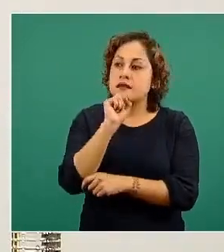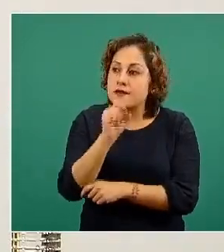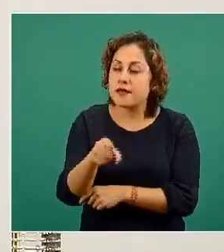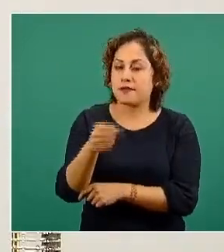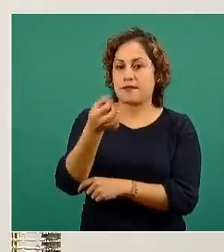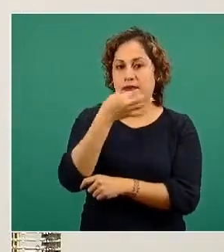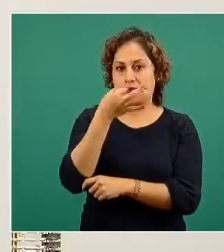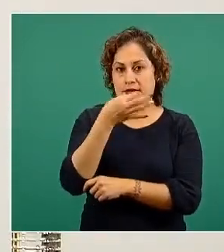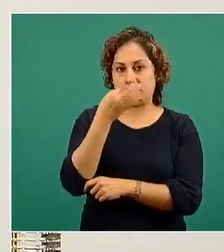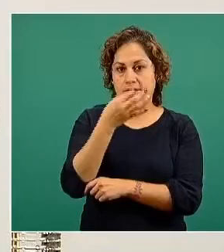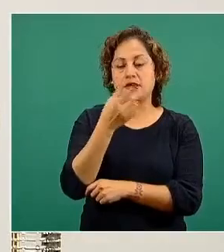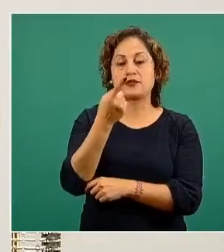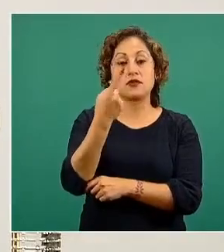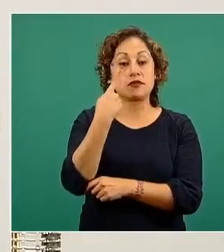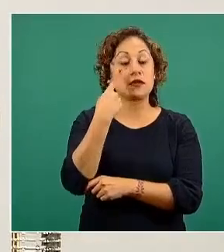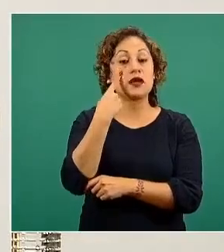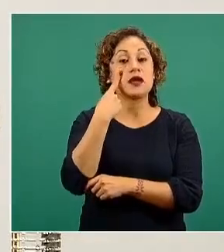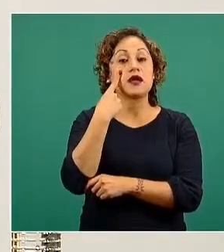esfuerzo permanente